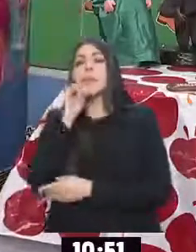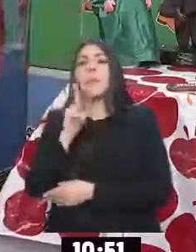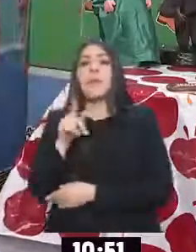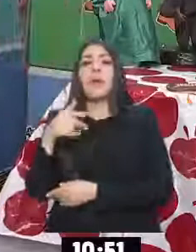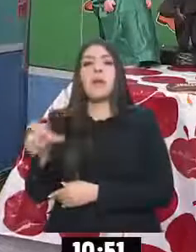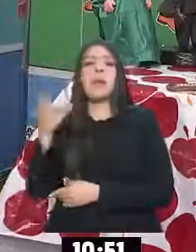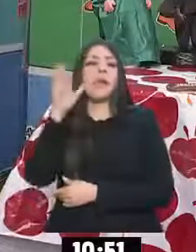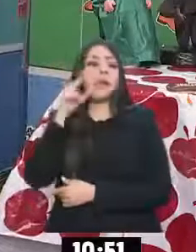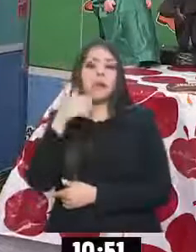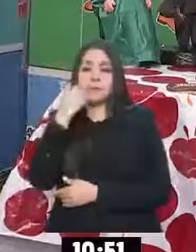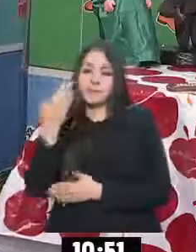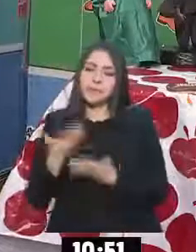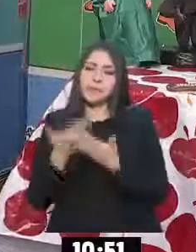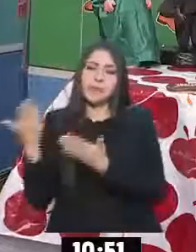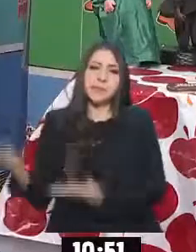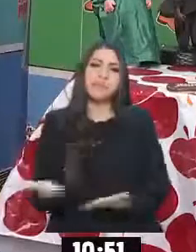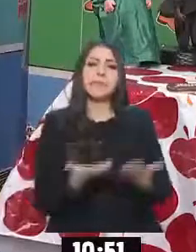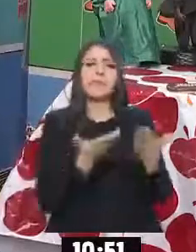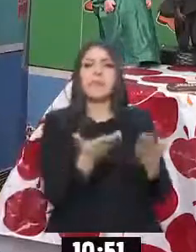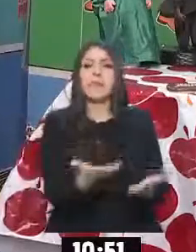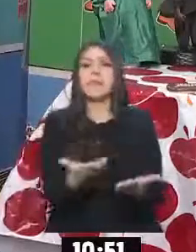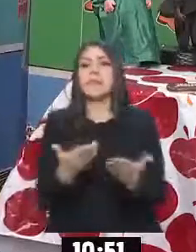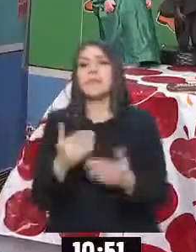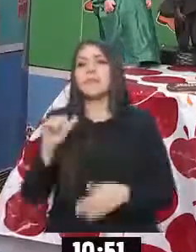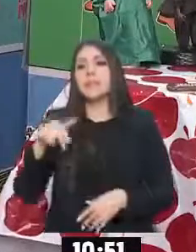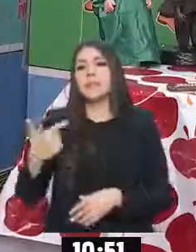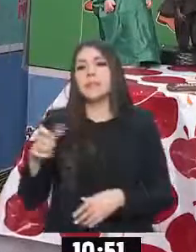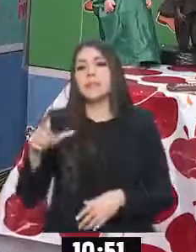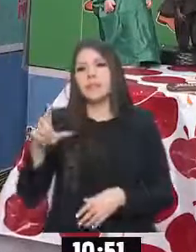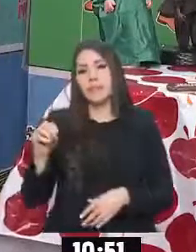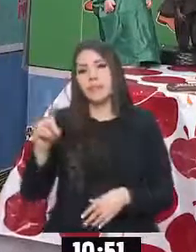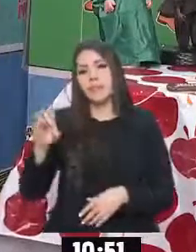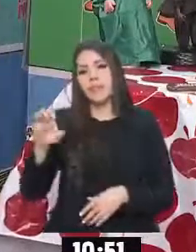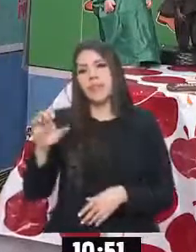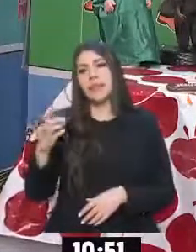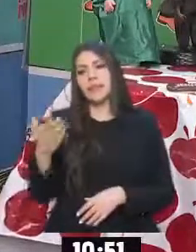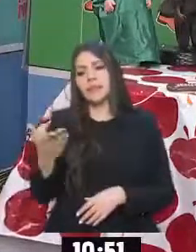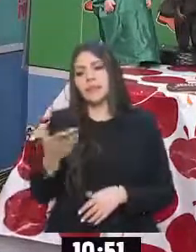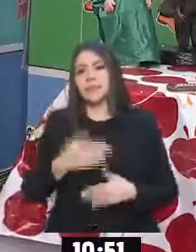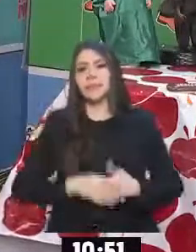Ahorita acaban. La bienvenida, por favor, ¡Angelo Diez!